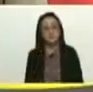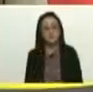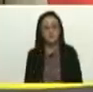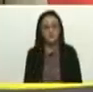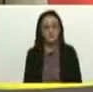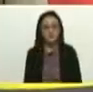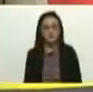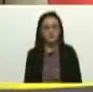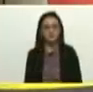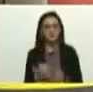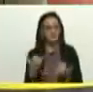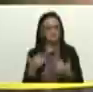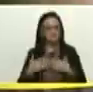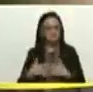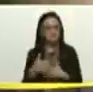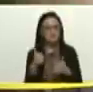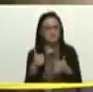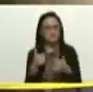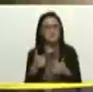Vamos en el camino correcto.